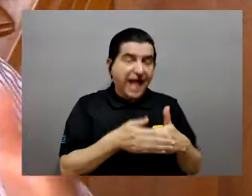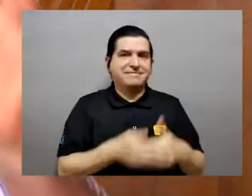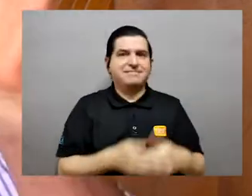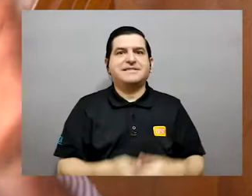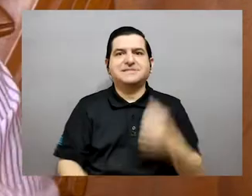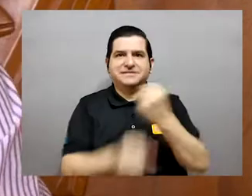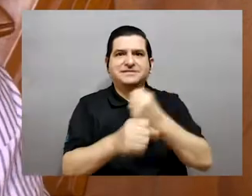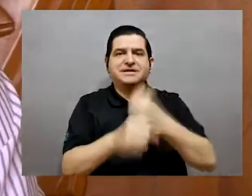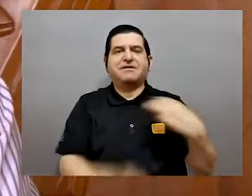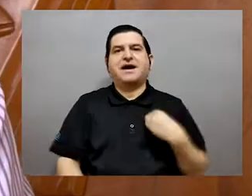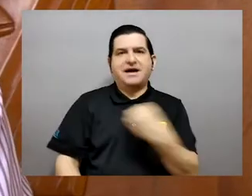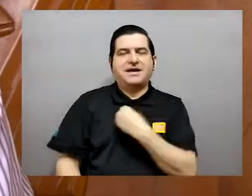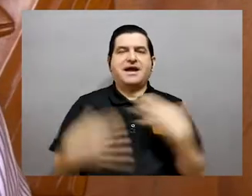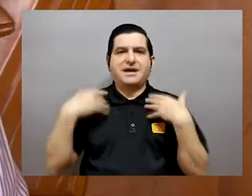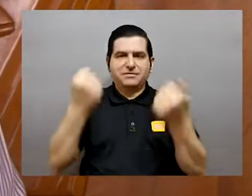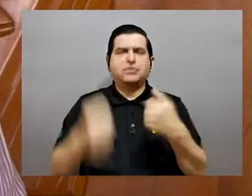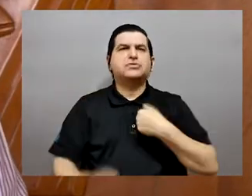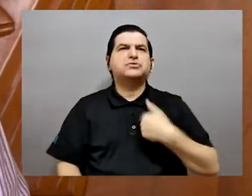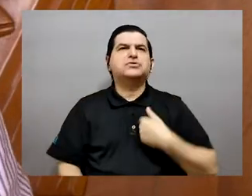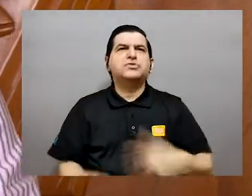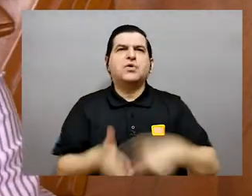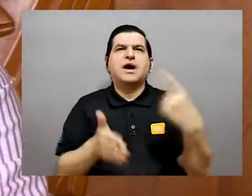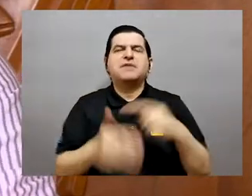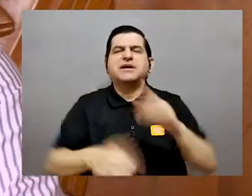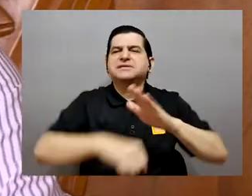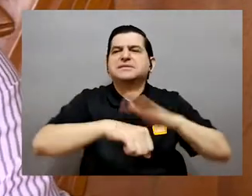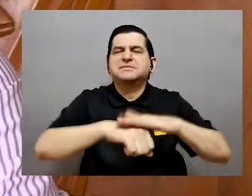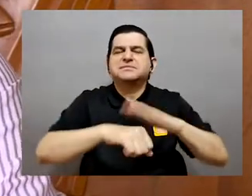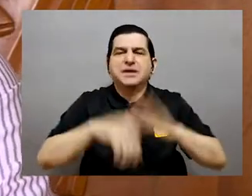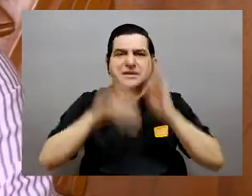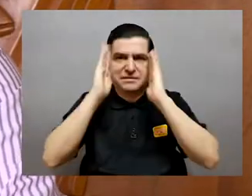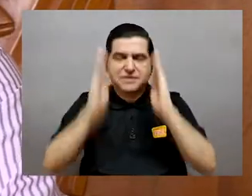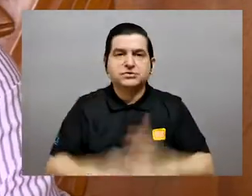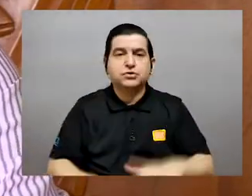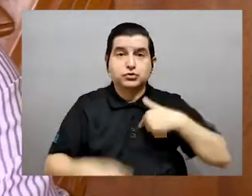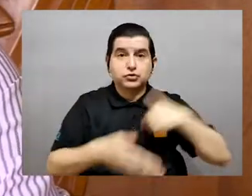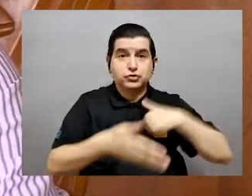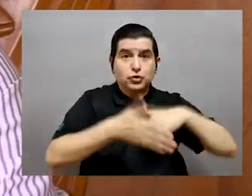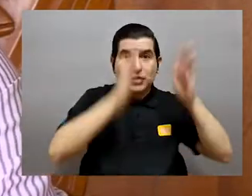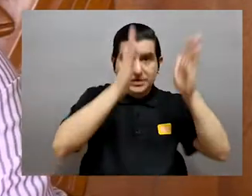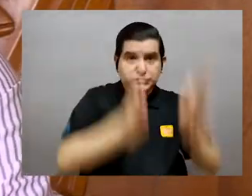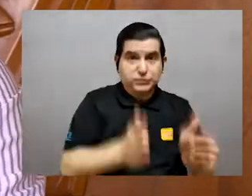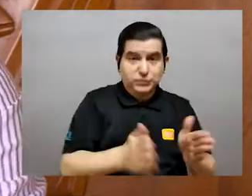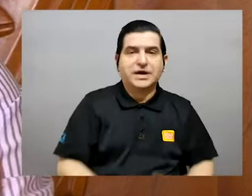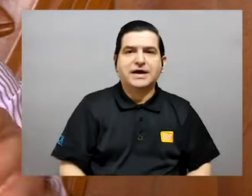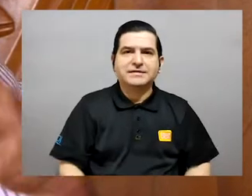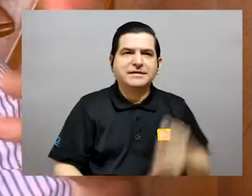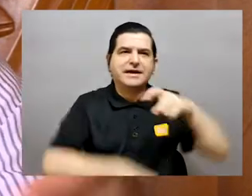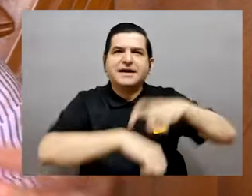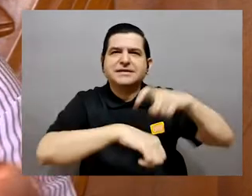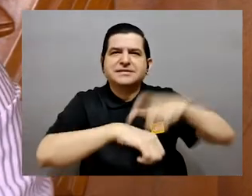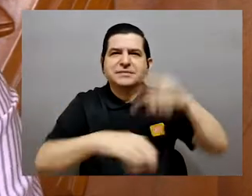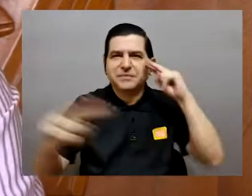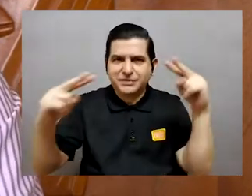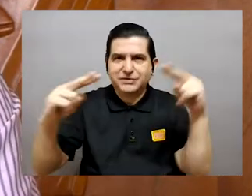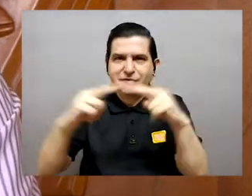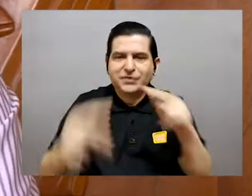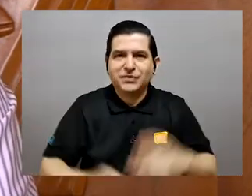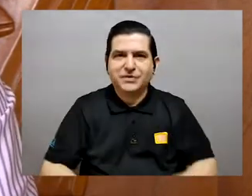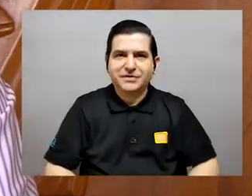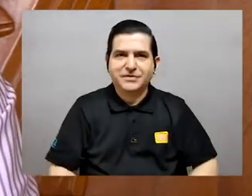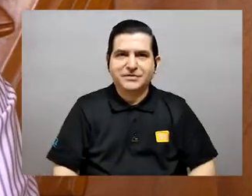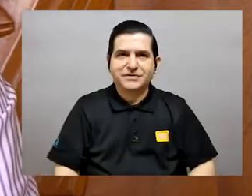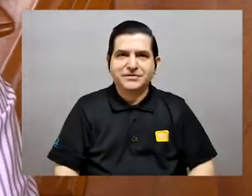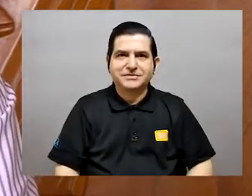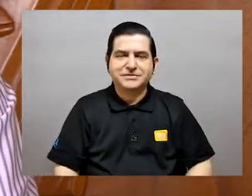esa experiencia de trabajar en el colegio, y después ya seguí pues esa relación de noviazgo con